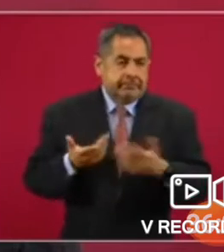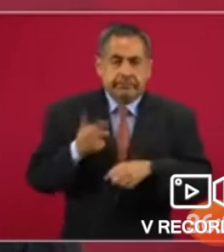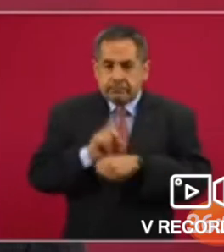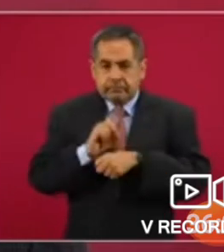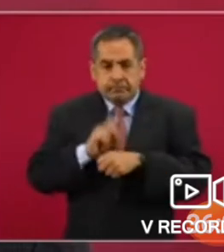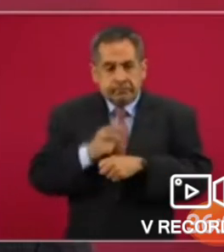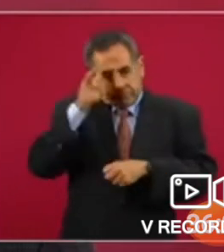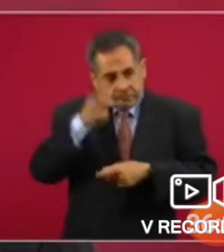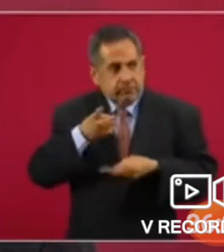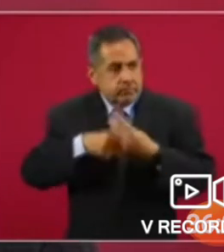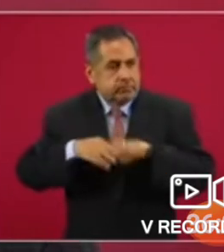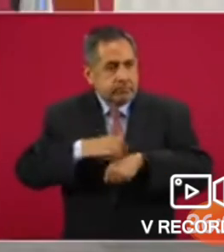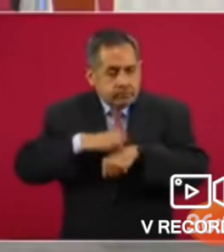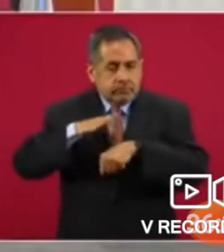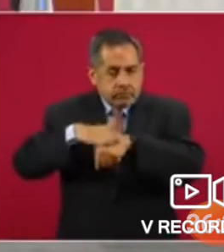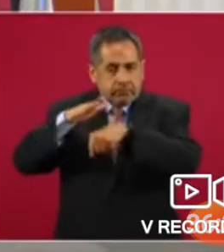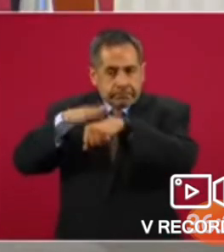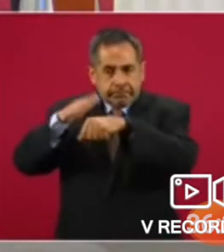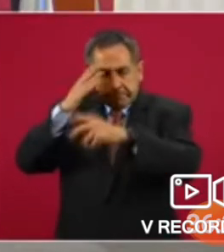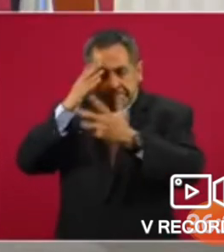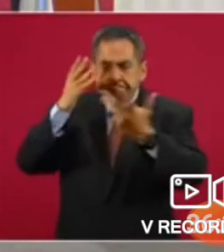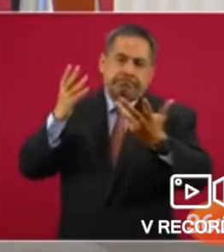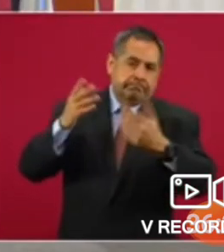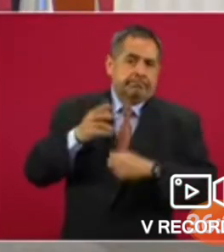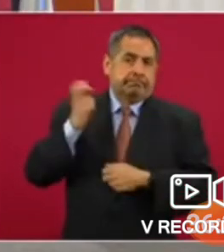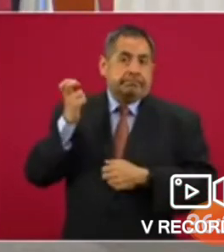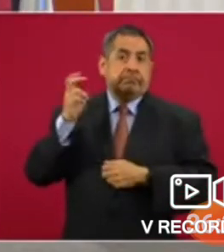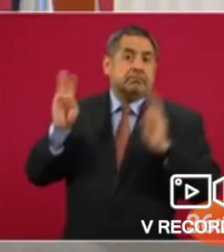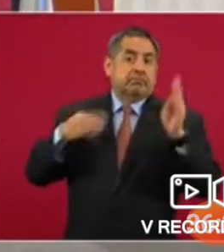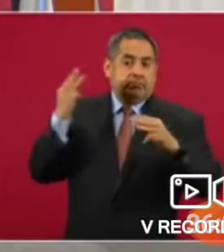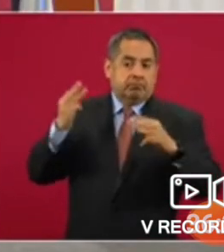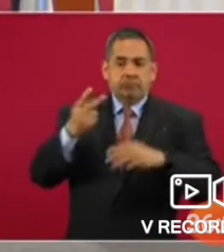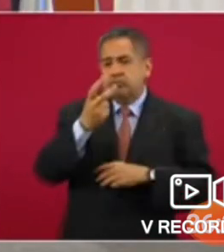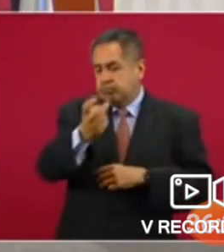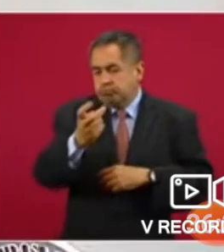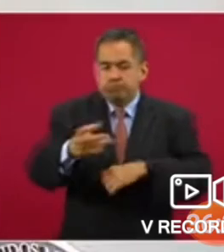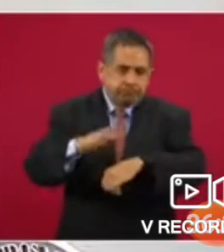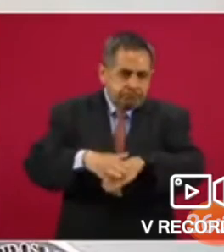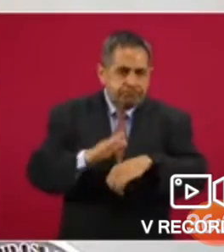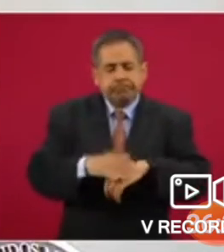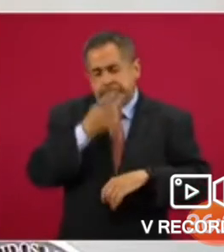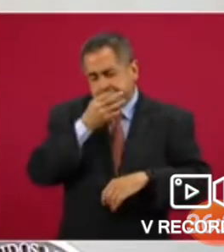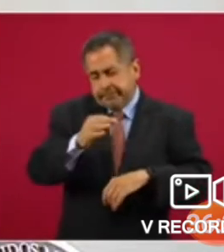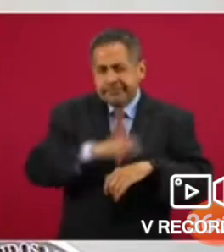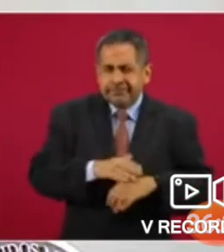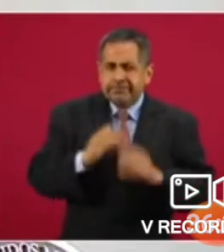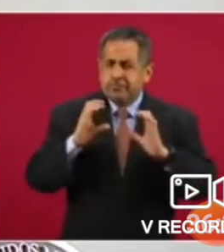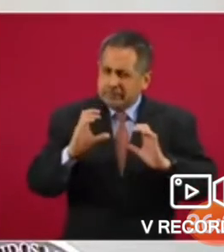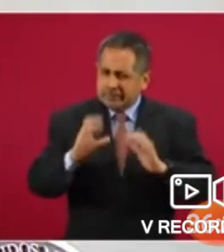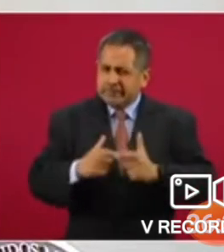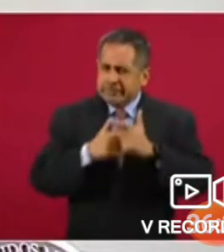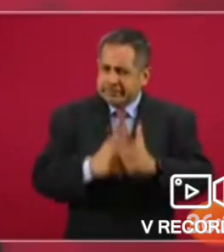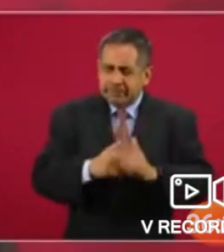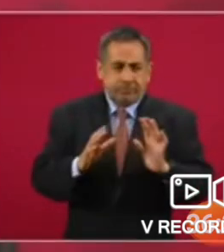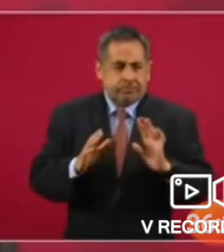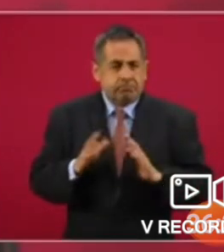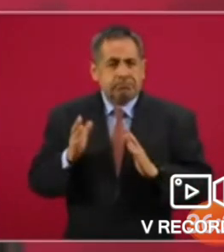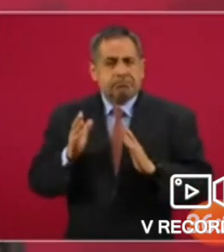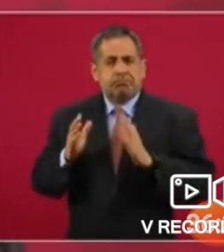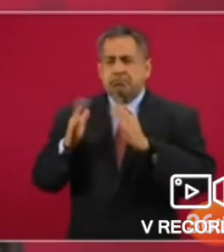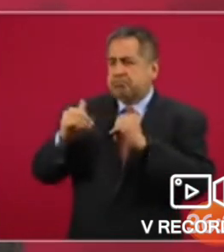diario o semanal de casos. Por lo tanto, hay que seguir con las precauciones, hay que seguir con un